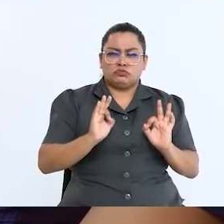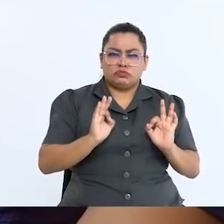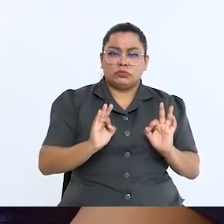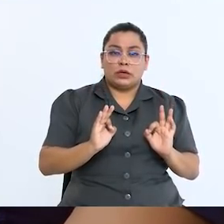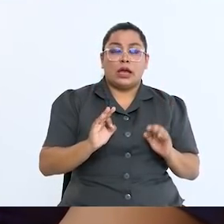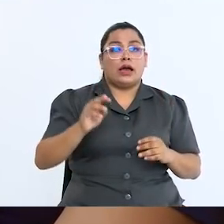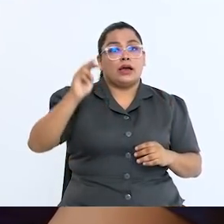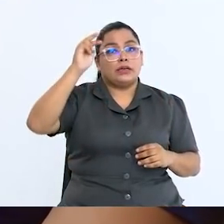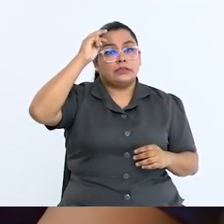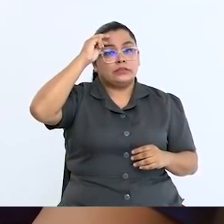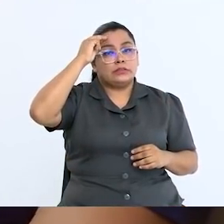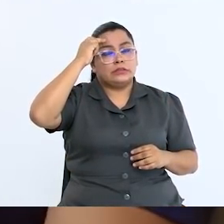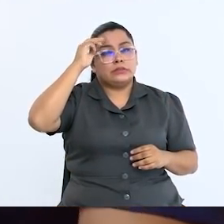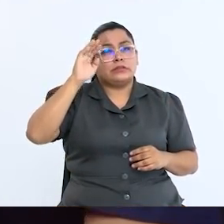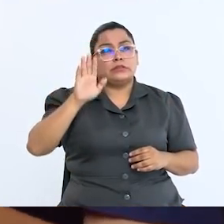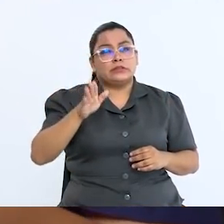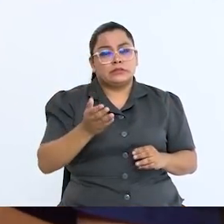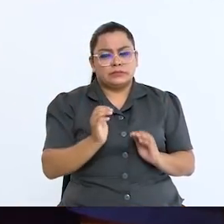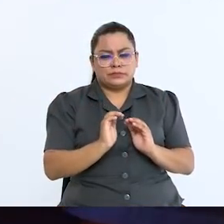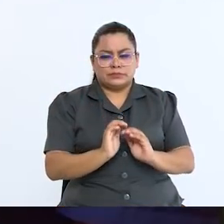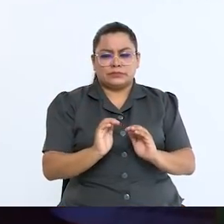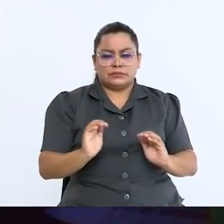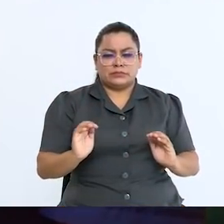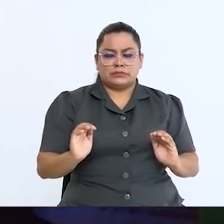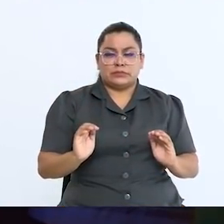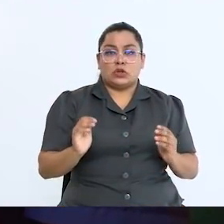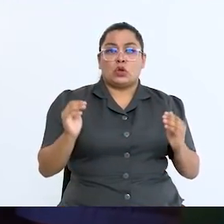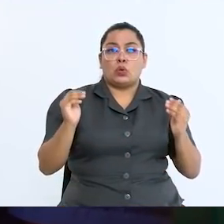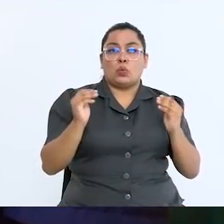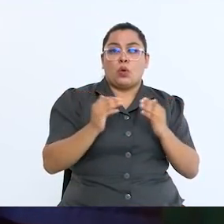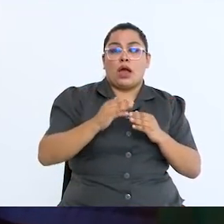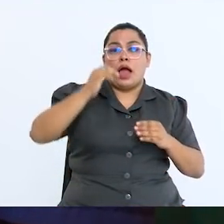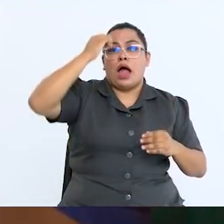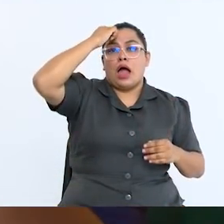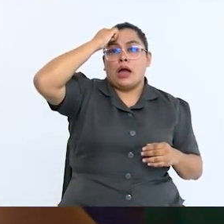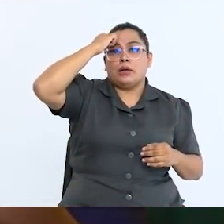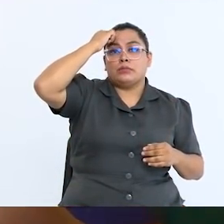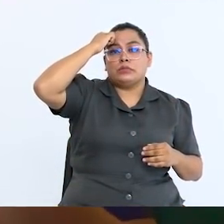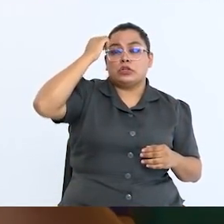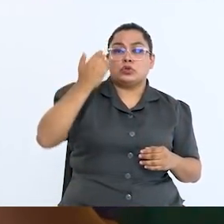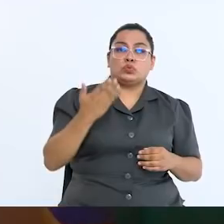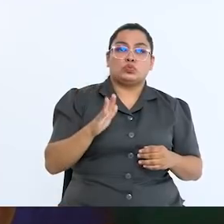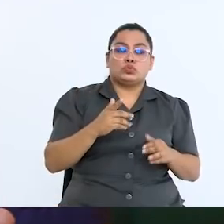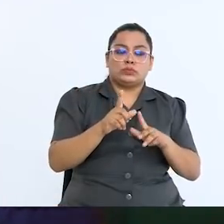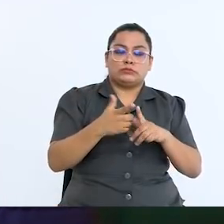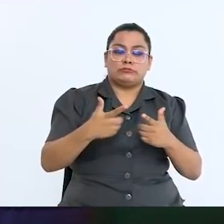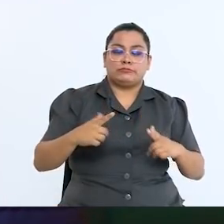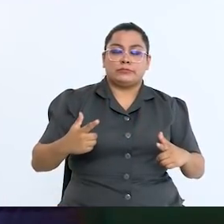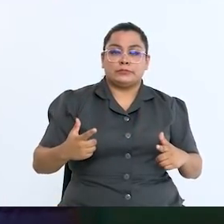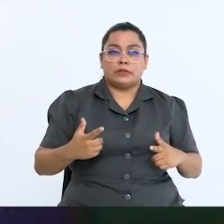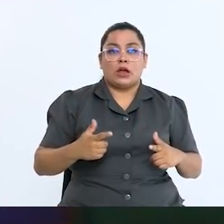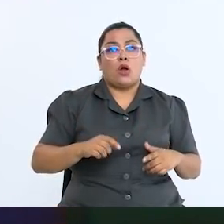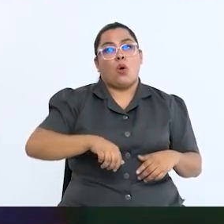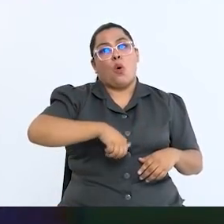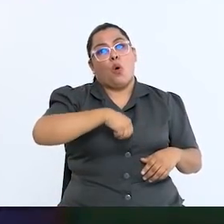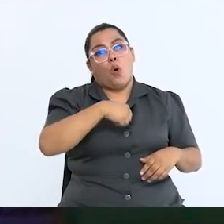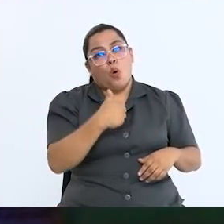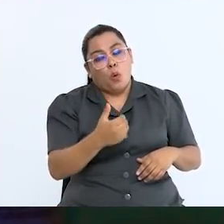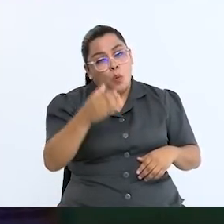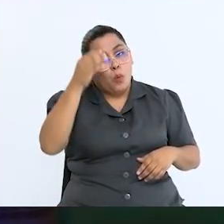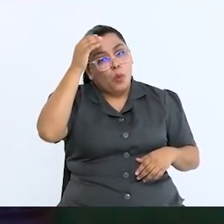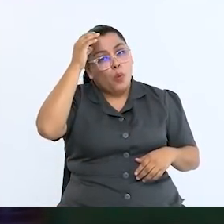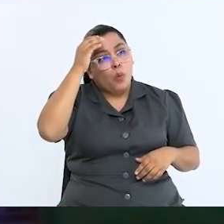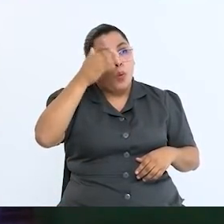Excelente, Alondra. Entonces quiere decir que los niños y las niñas, además del aprendizaje y el uso de la lengua, tienen